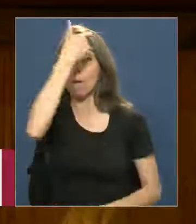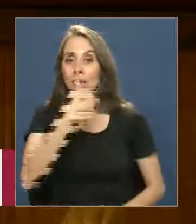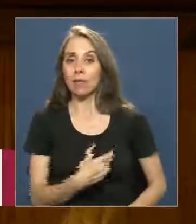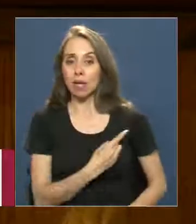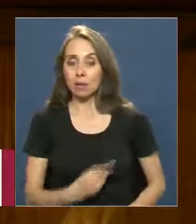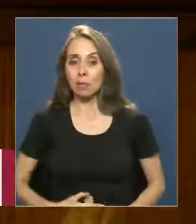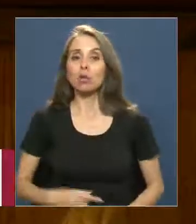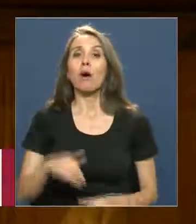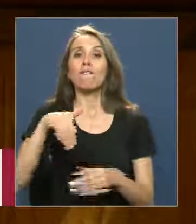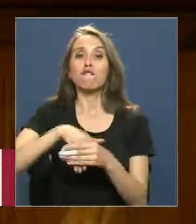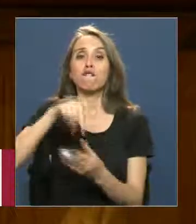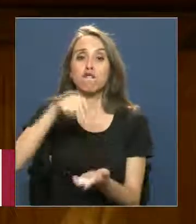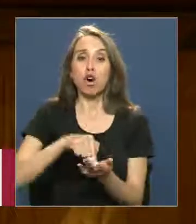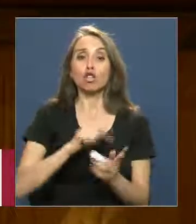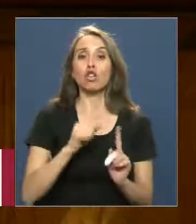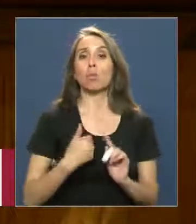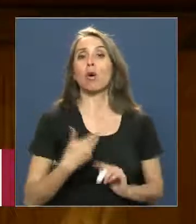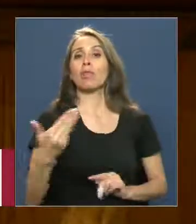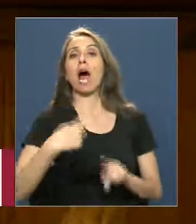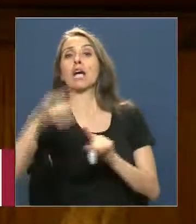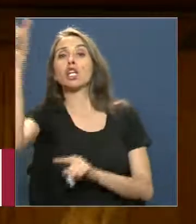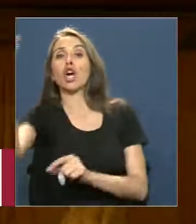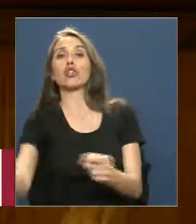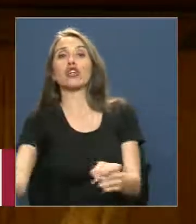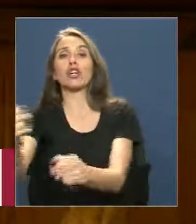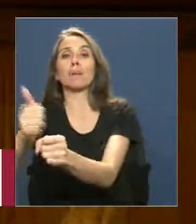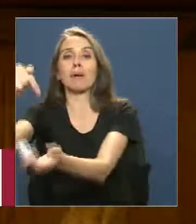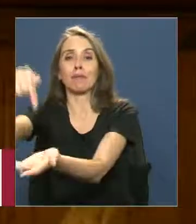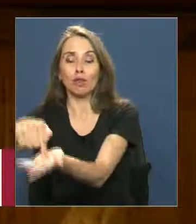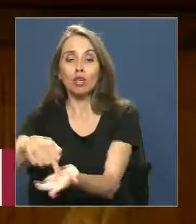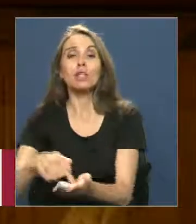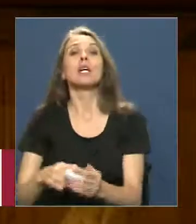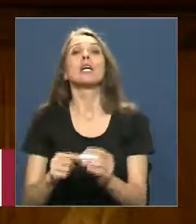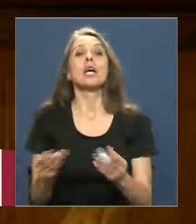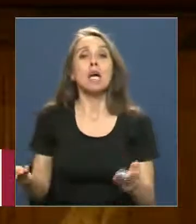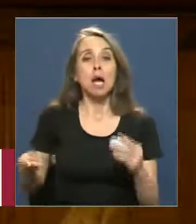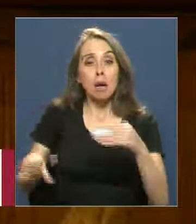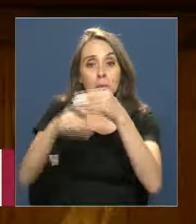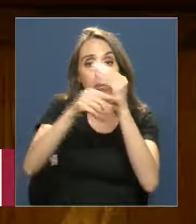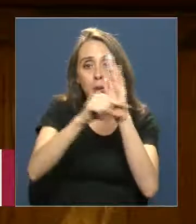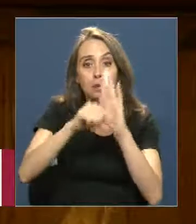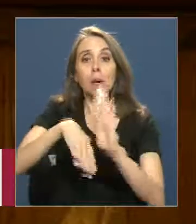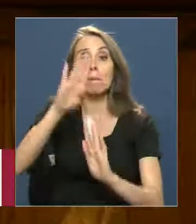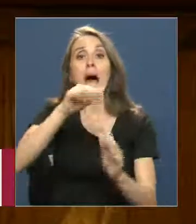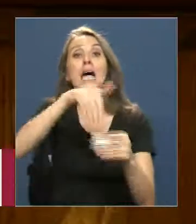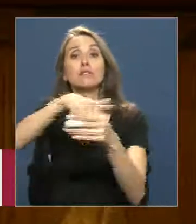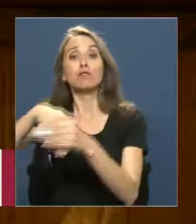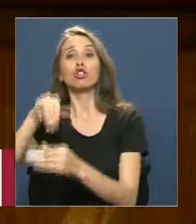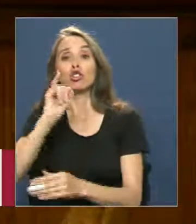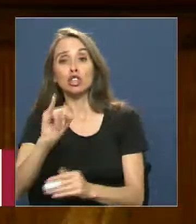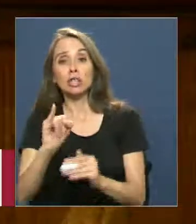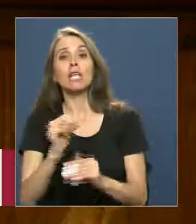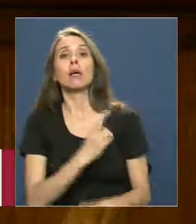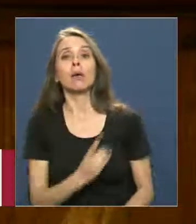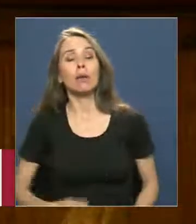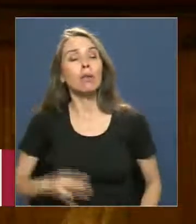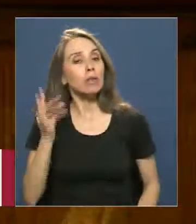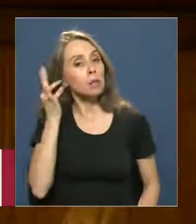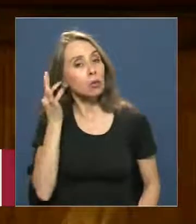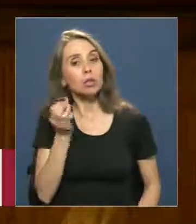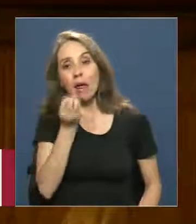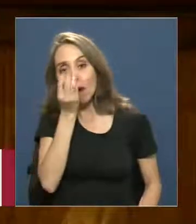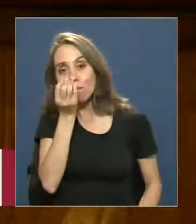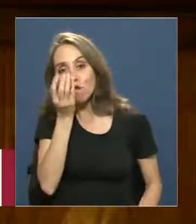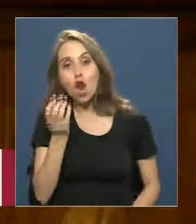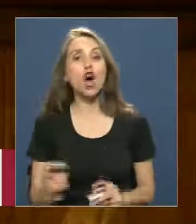y que el voto sea indelegable. Sometida a votación, la indicación resultó aprobada por la mayoría de los diputados. Votaron a favor las señoras Camila Flores y